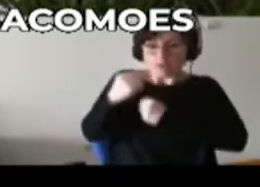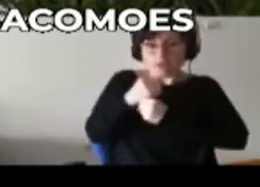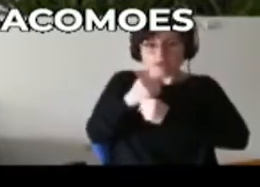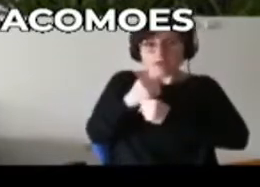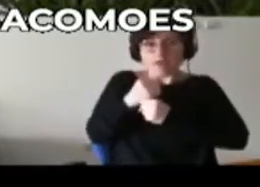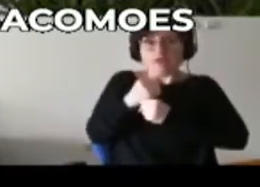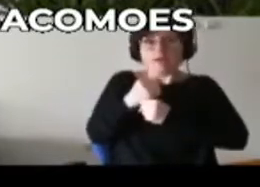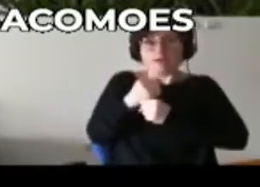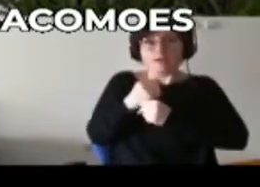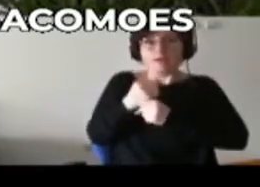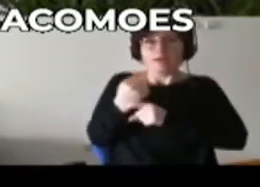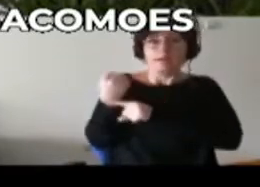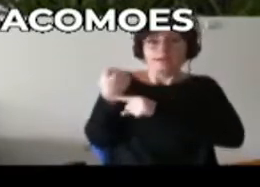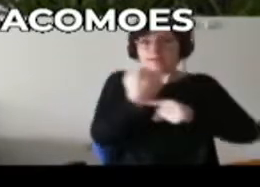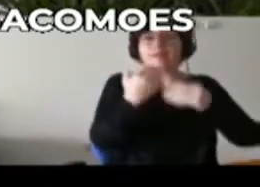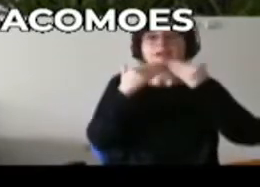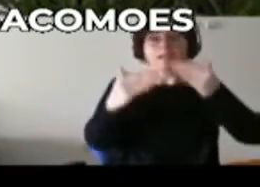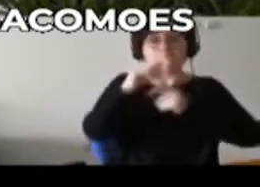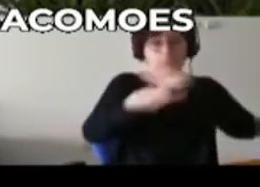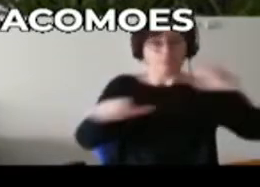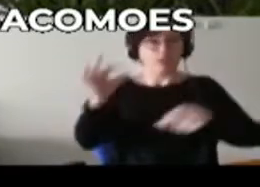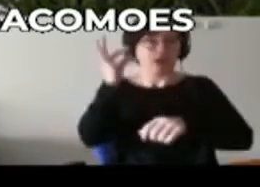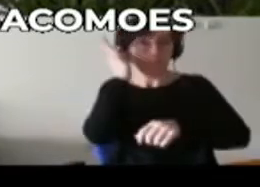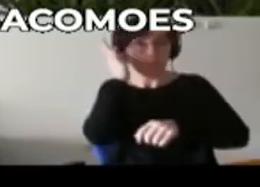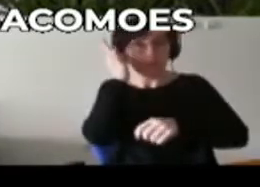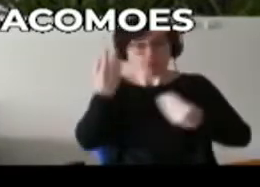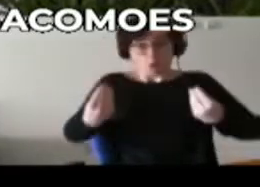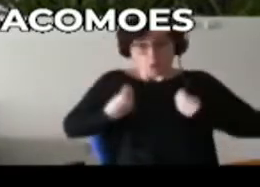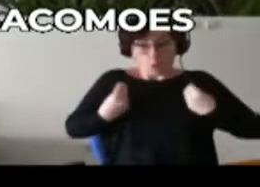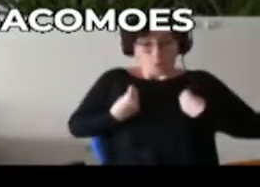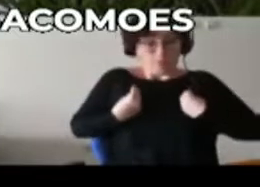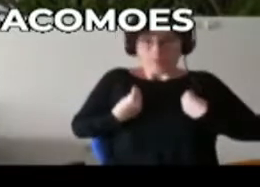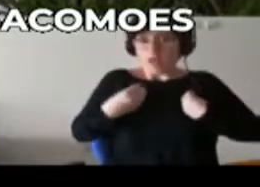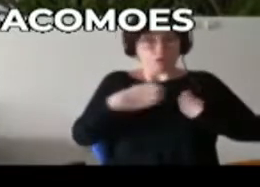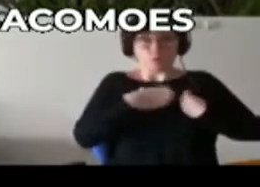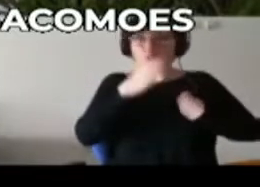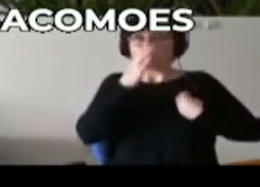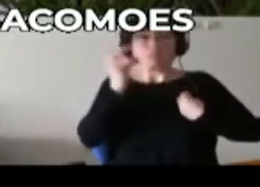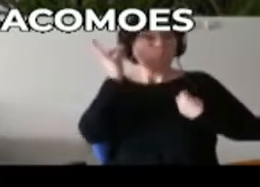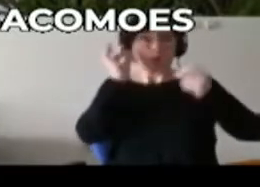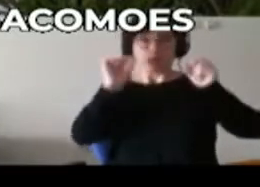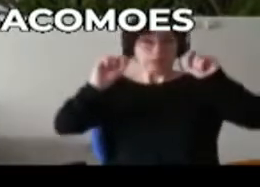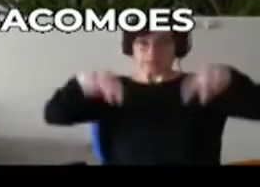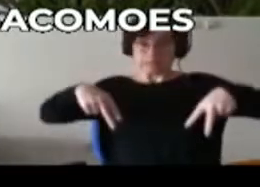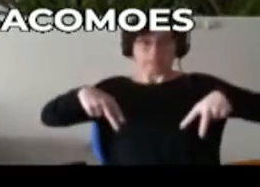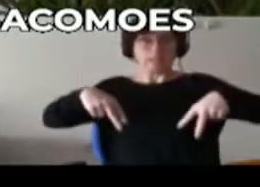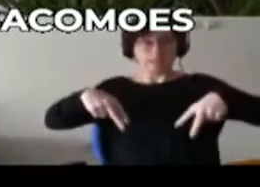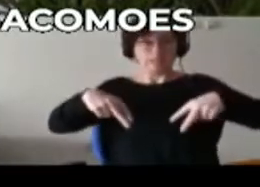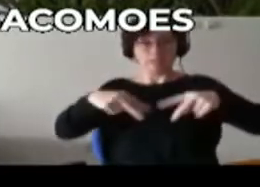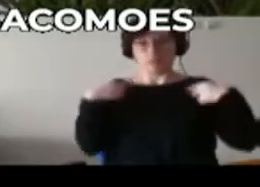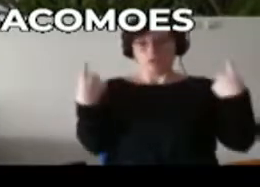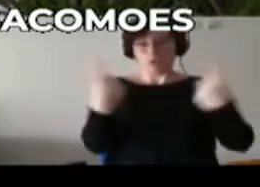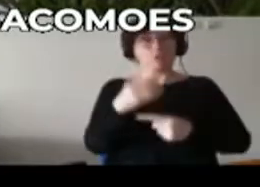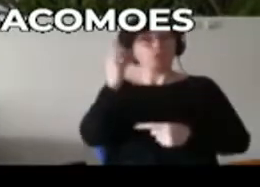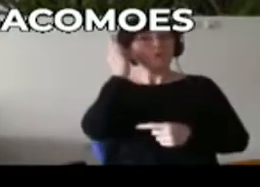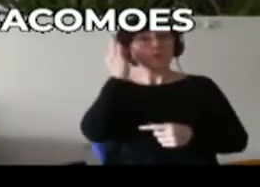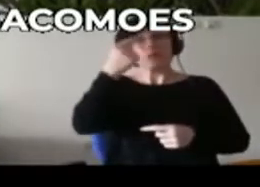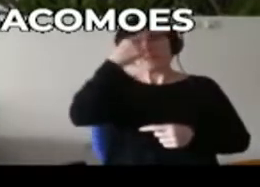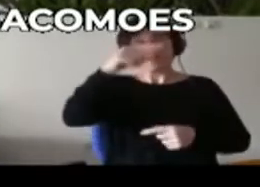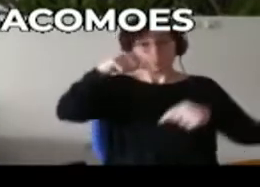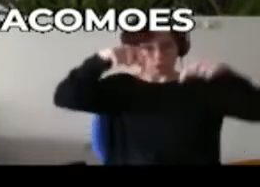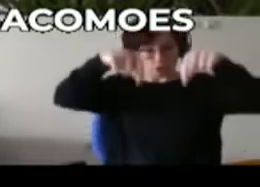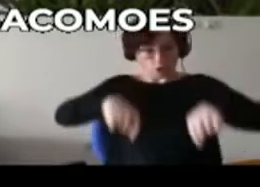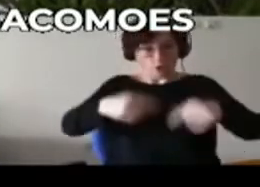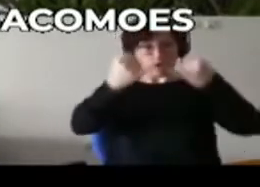los cuerpos de las mujeres. La vida misma no sería posible sin ellas. Todas nosotras sabemos que si hoy podemos celebrar un